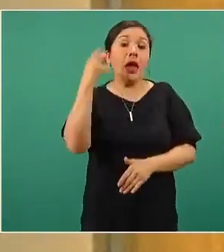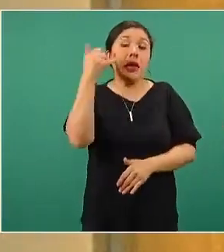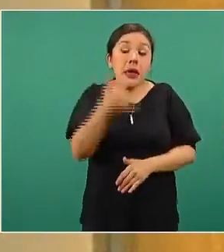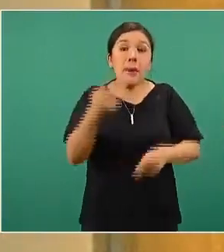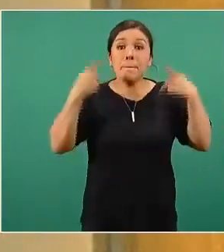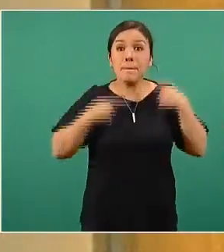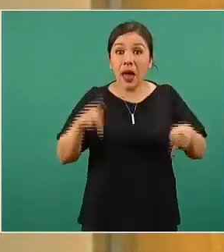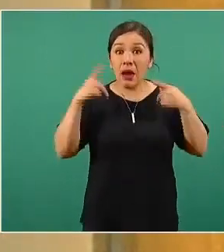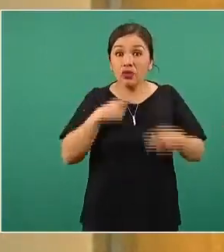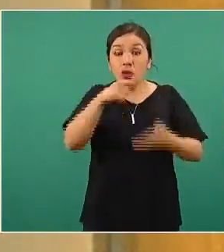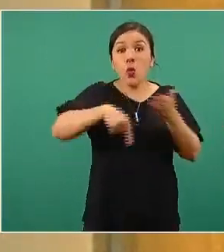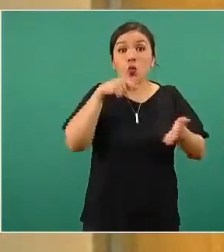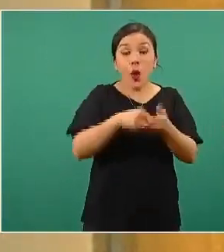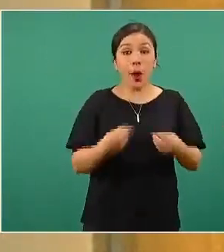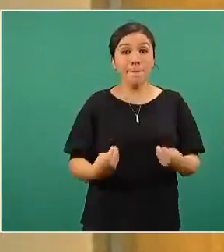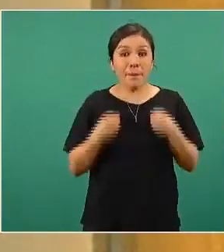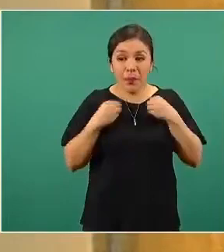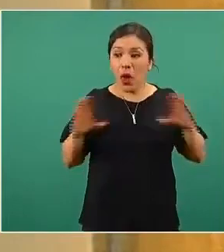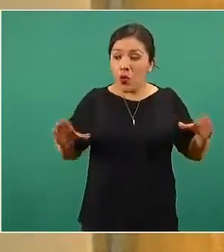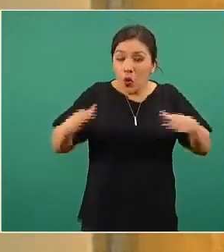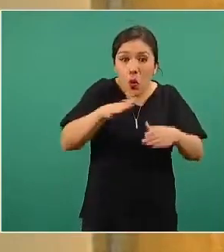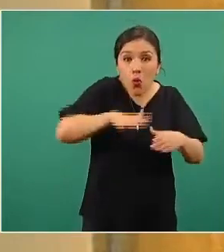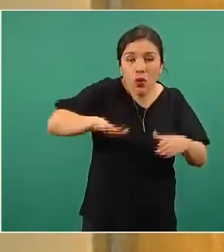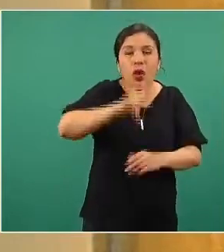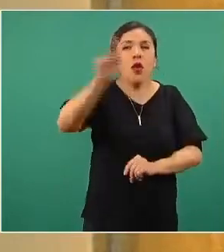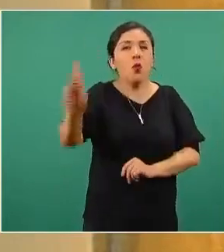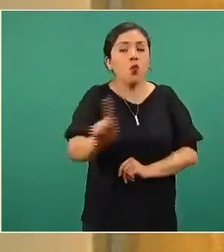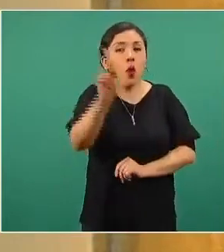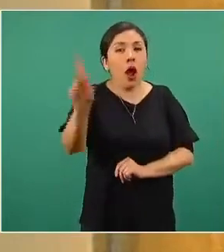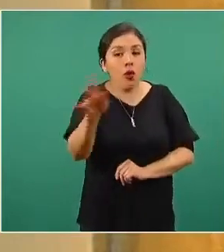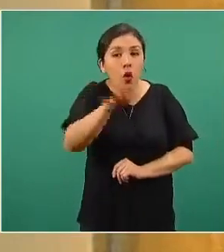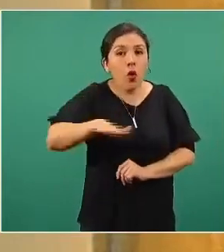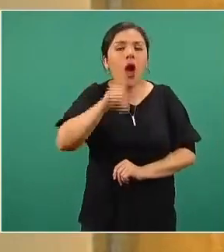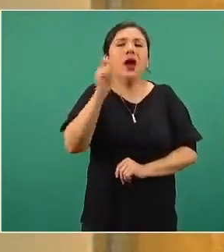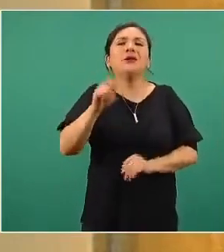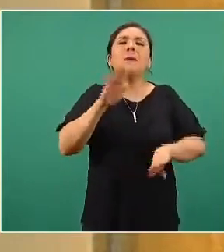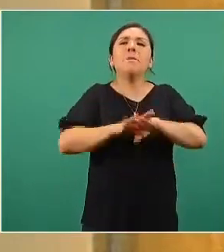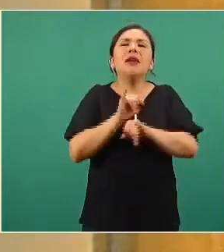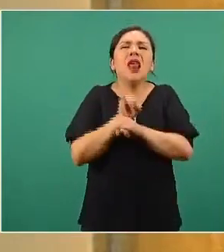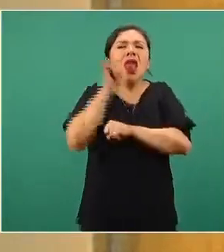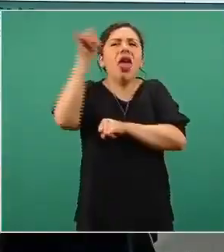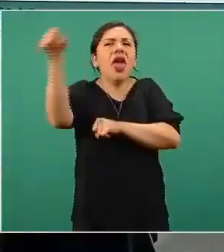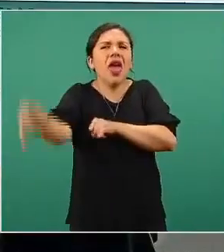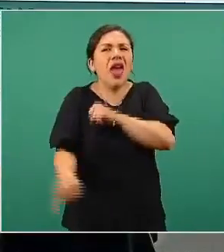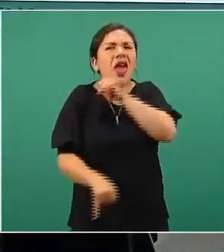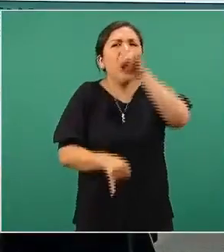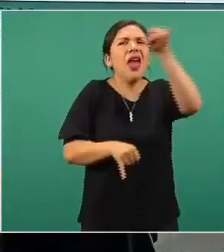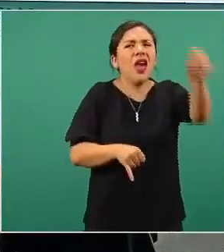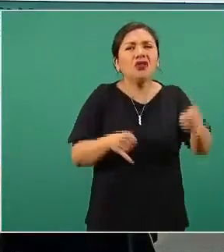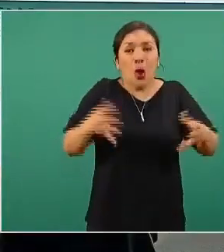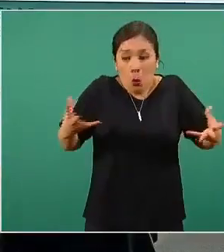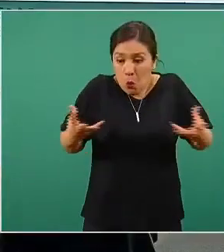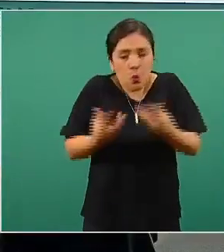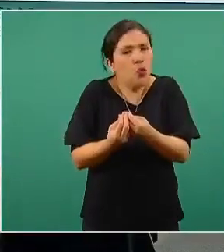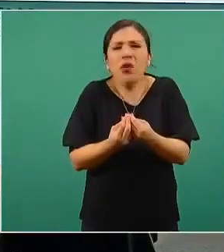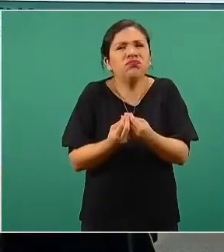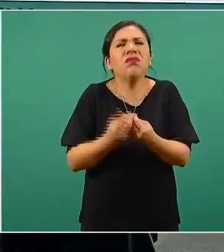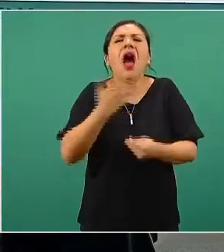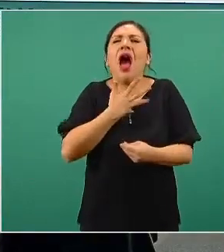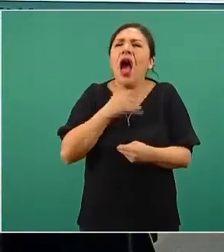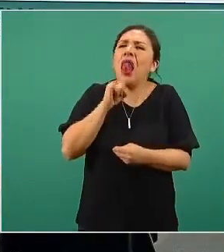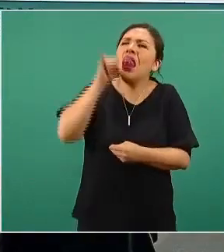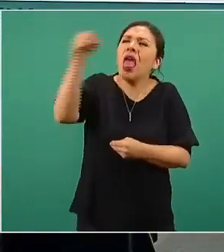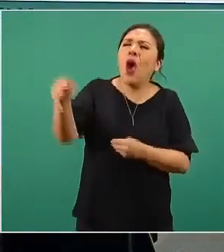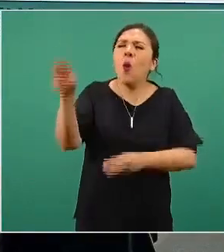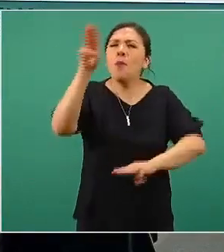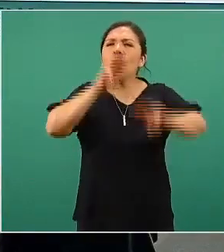poblaciones, los asentamientos humanos, las comunidades, los pueblos están dispersos en el territorio, entre valles, en